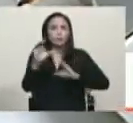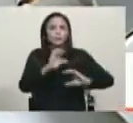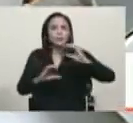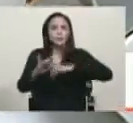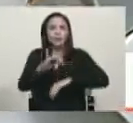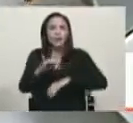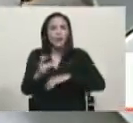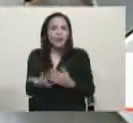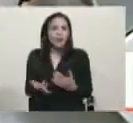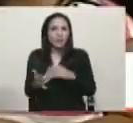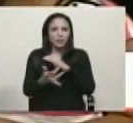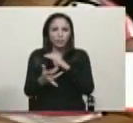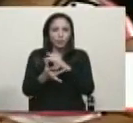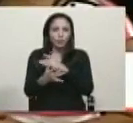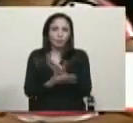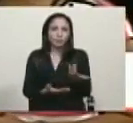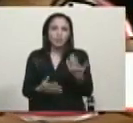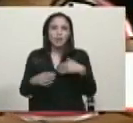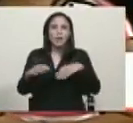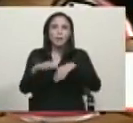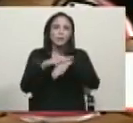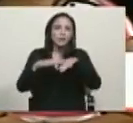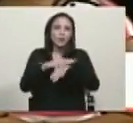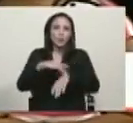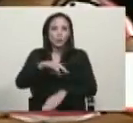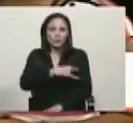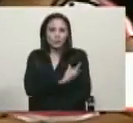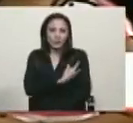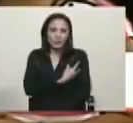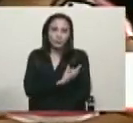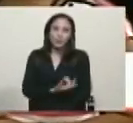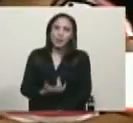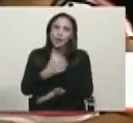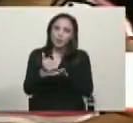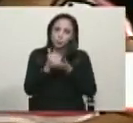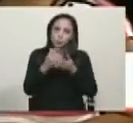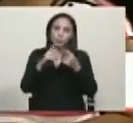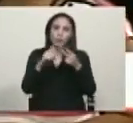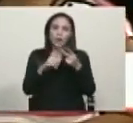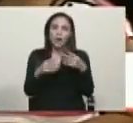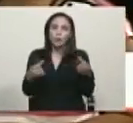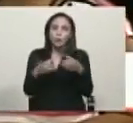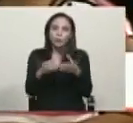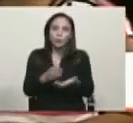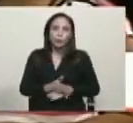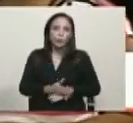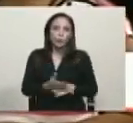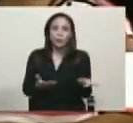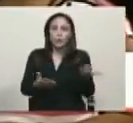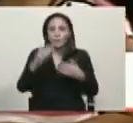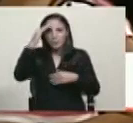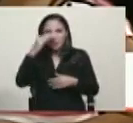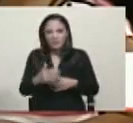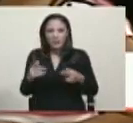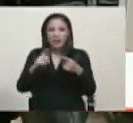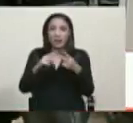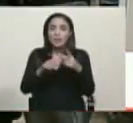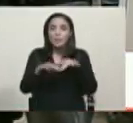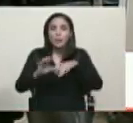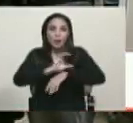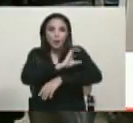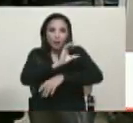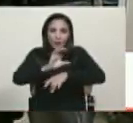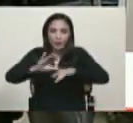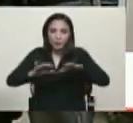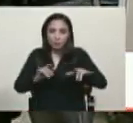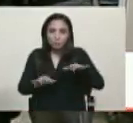de Salud. Junto con ellos tenemos a los compañeros del CEFAR, tenemos a los compañeros del CENDIT, de Industrias Canaima, que no solo están